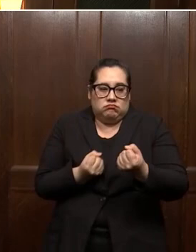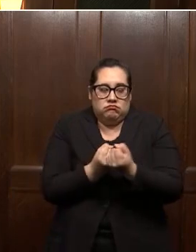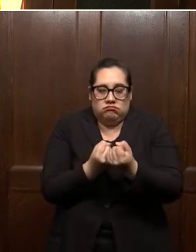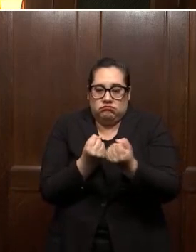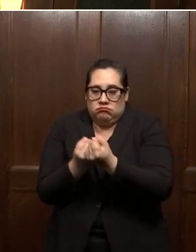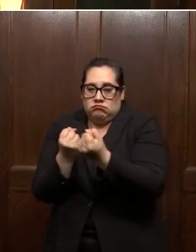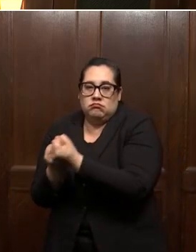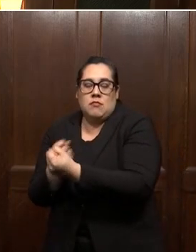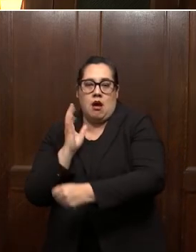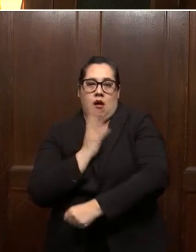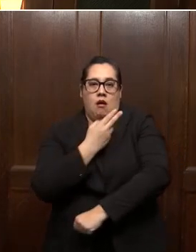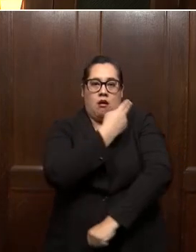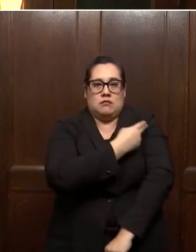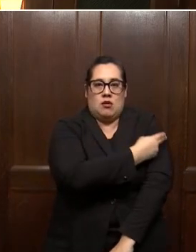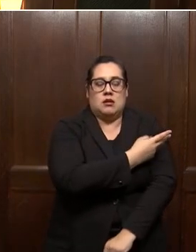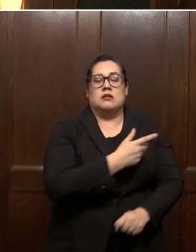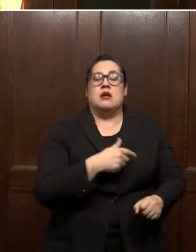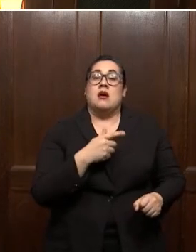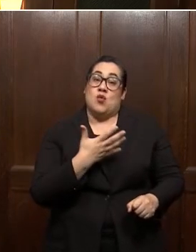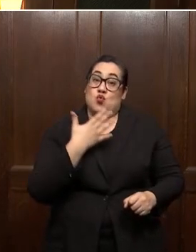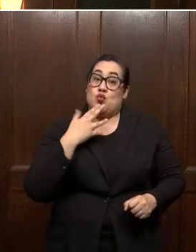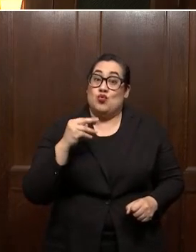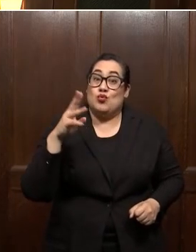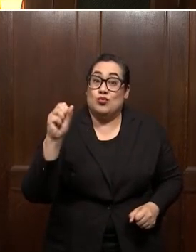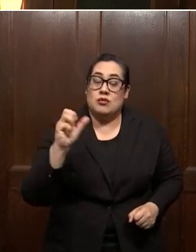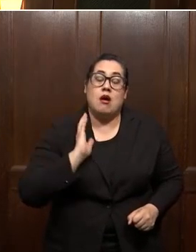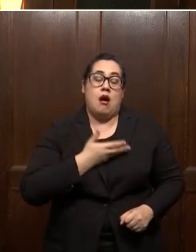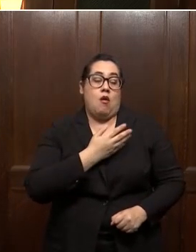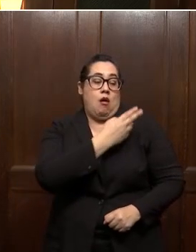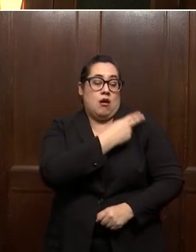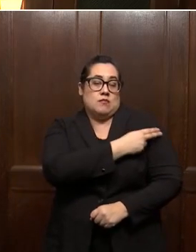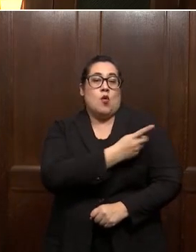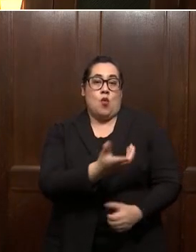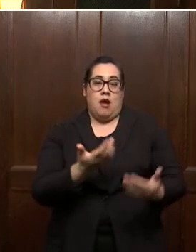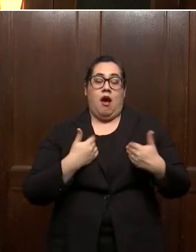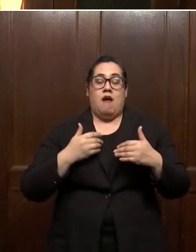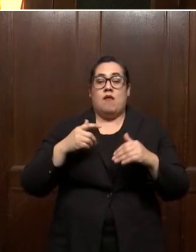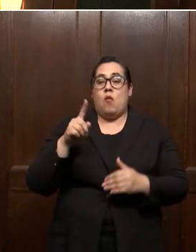nuestros hospitales. Y en buenas noticias, nuestros hospitales tenemos